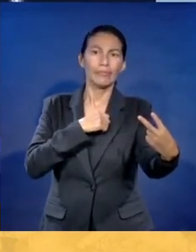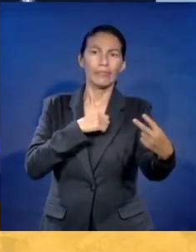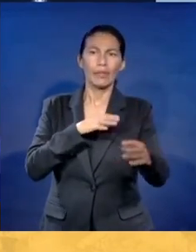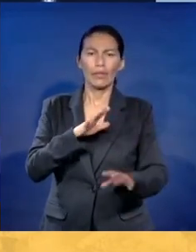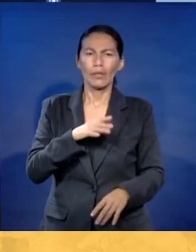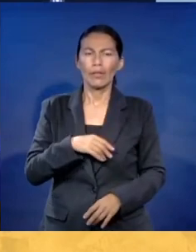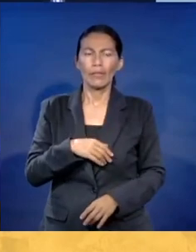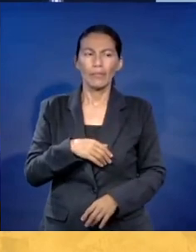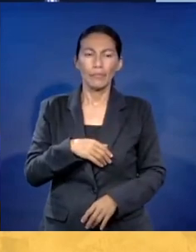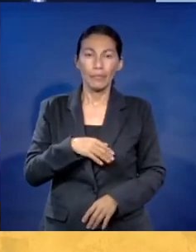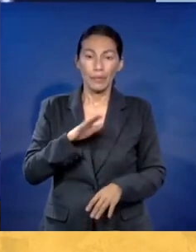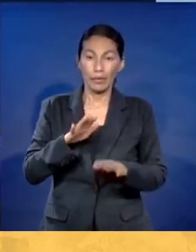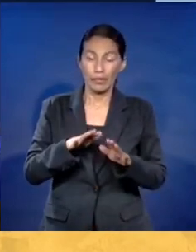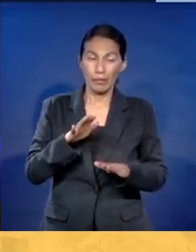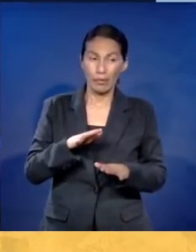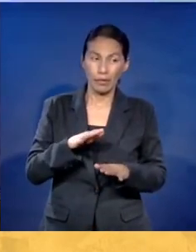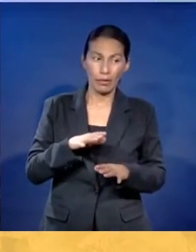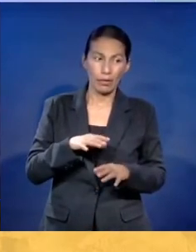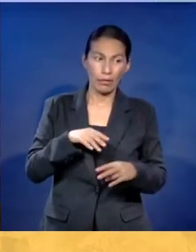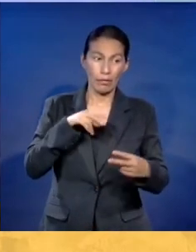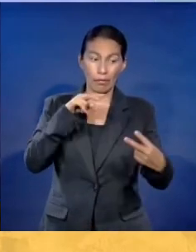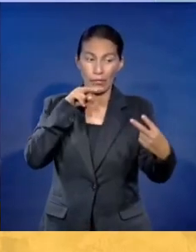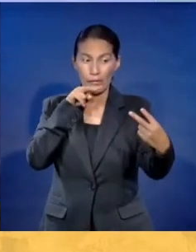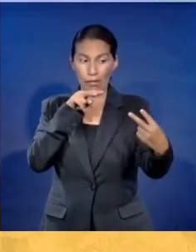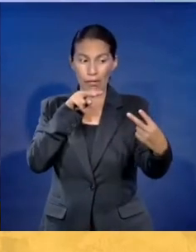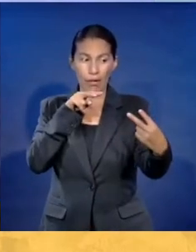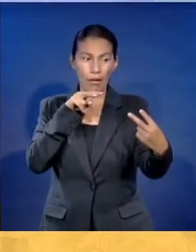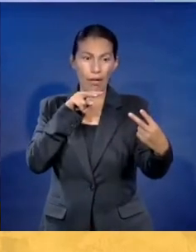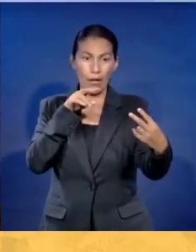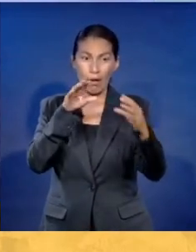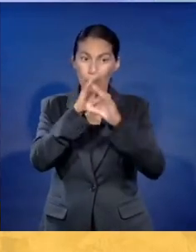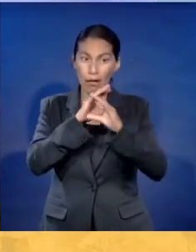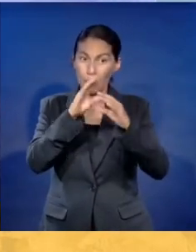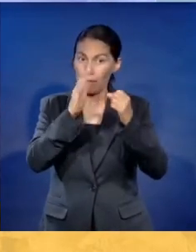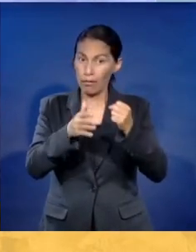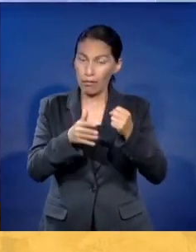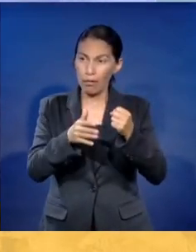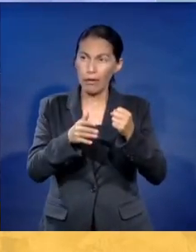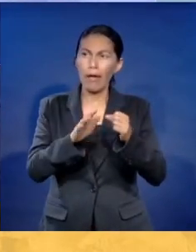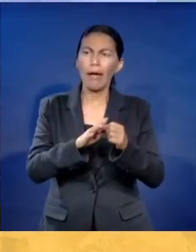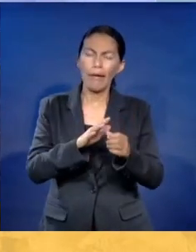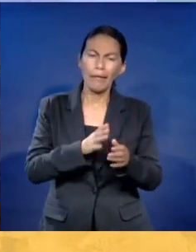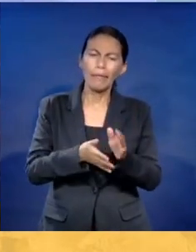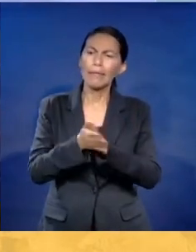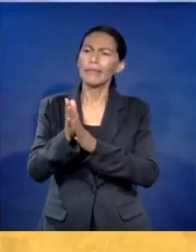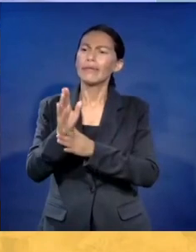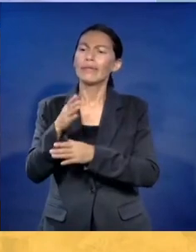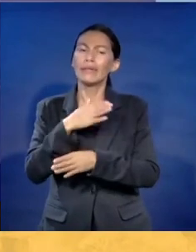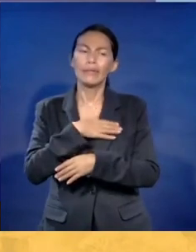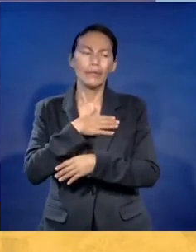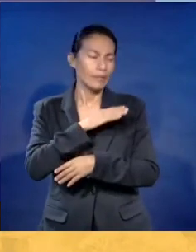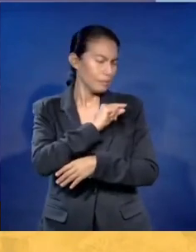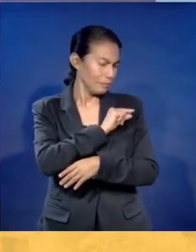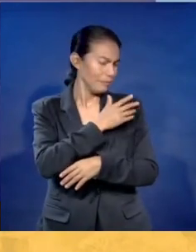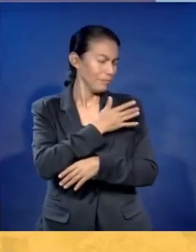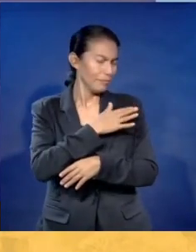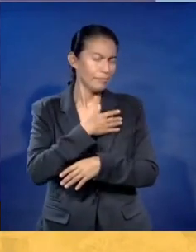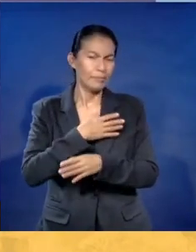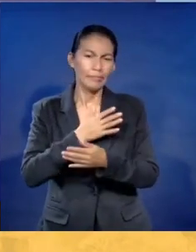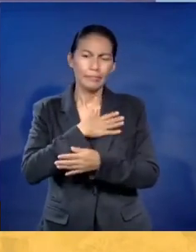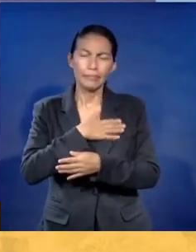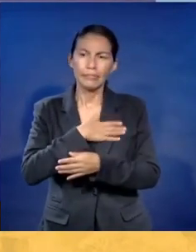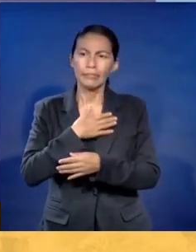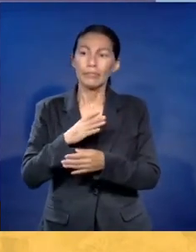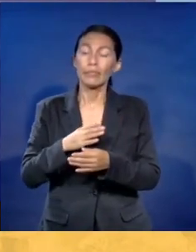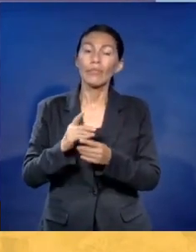muchacho dice voy al baño mi amor Ahorita vengo y sale y va a buscar encontrarse con ella y se la va a topar